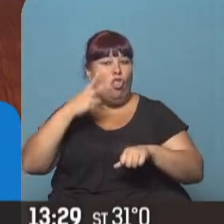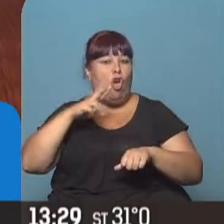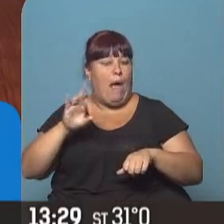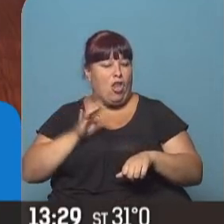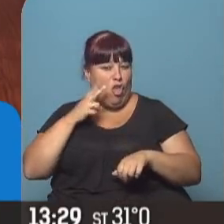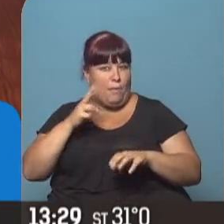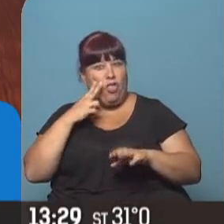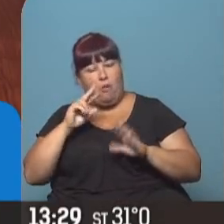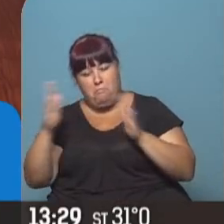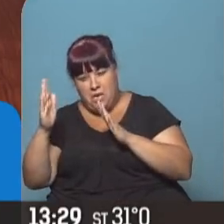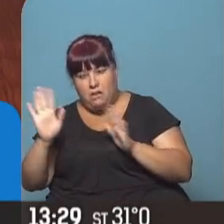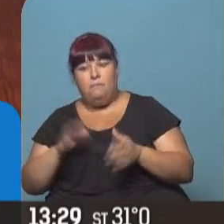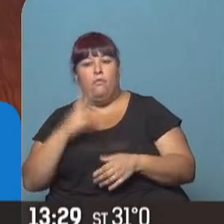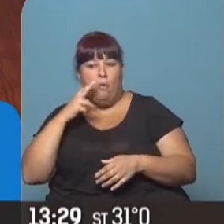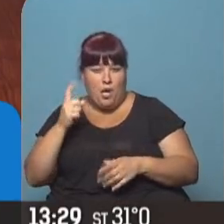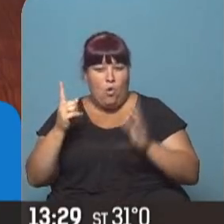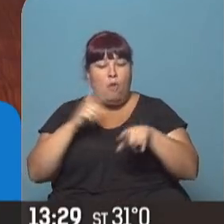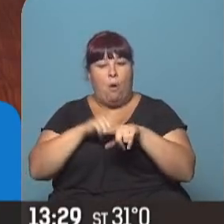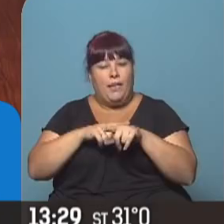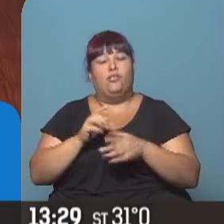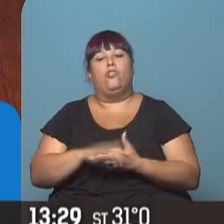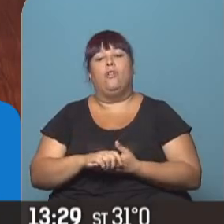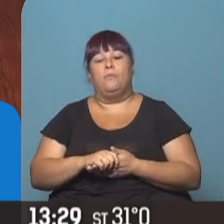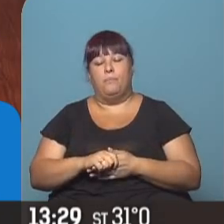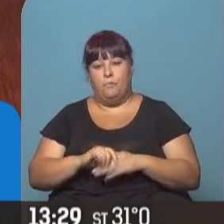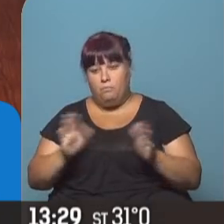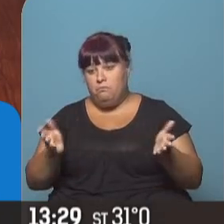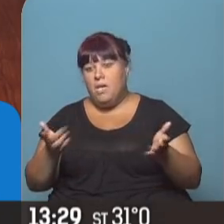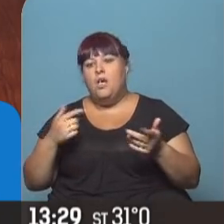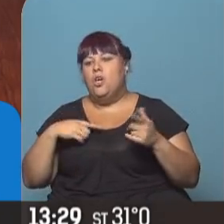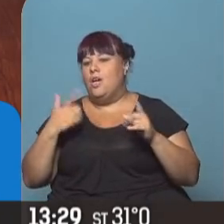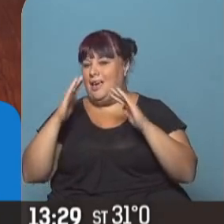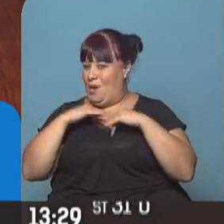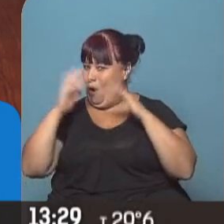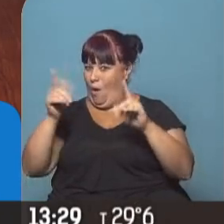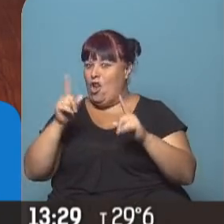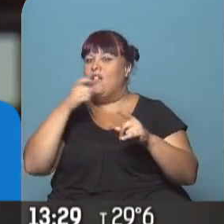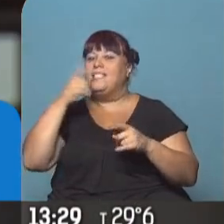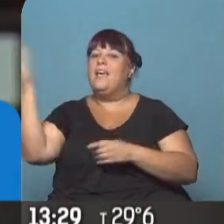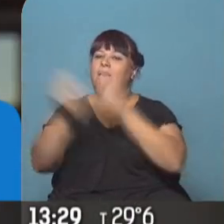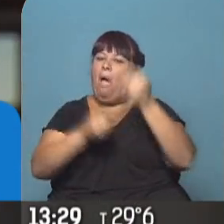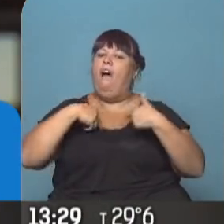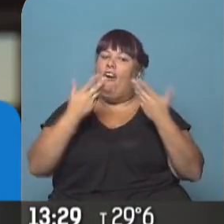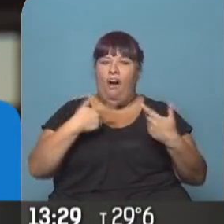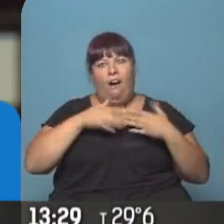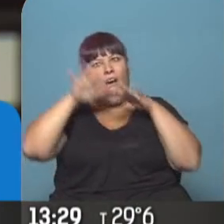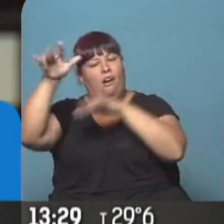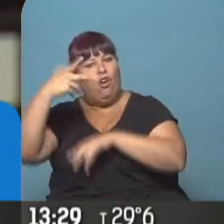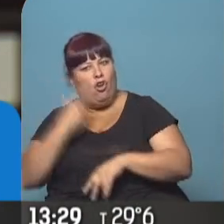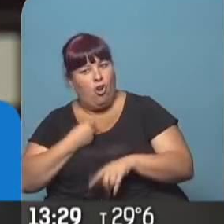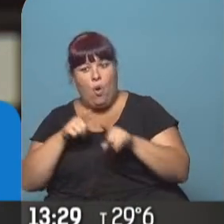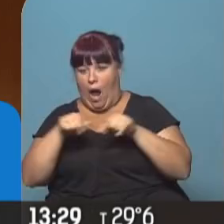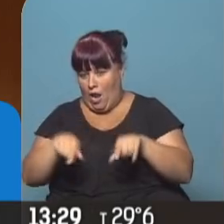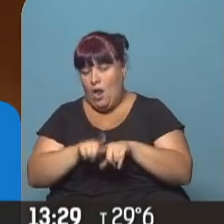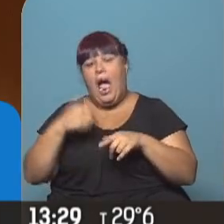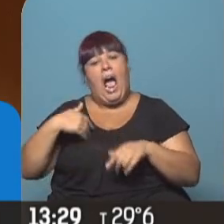un poquito más adelante, 2001, en sí. esa época, 2001, que no teníamos las mismas condiciones para cuando los inmigrantes venían para acá y que ahora está pasando lo mismo. De